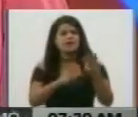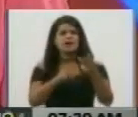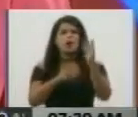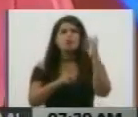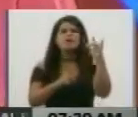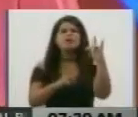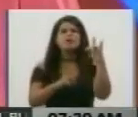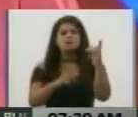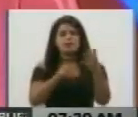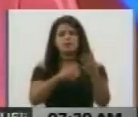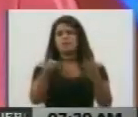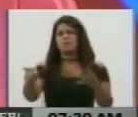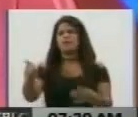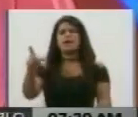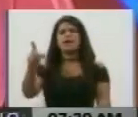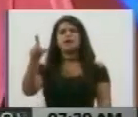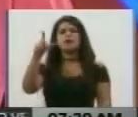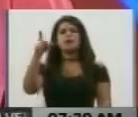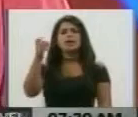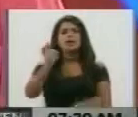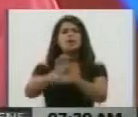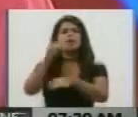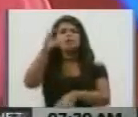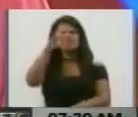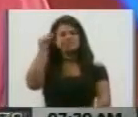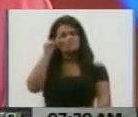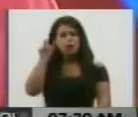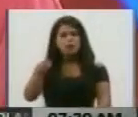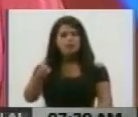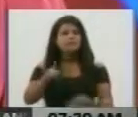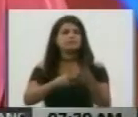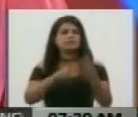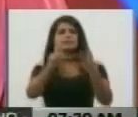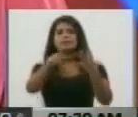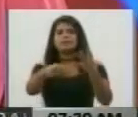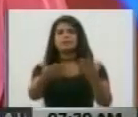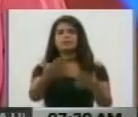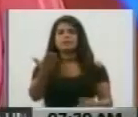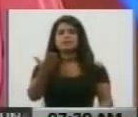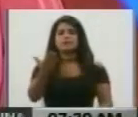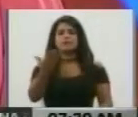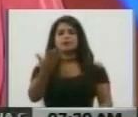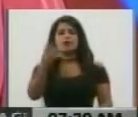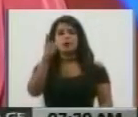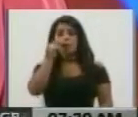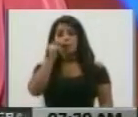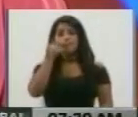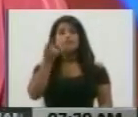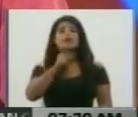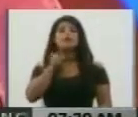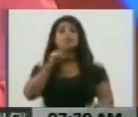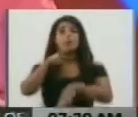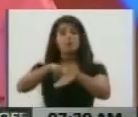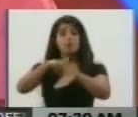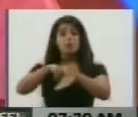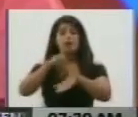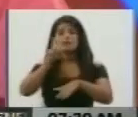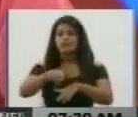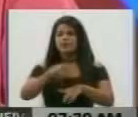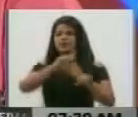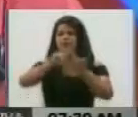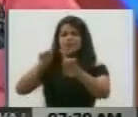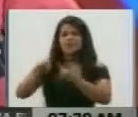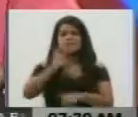Correa en Ecuador, el propio Lugo en Paraguay y en otros países, pues,